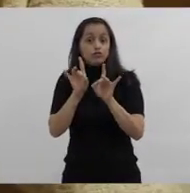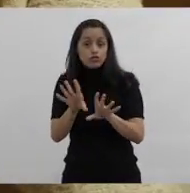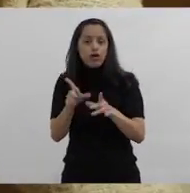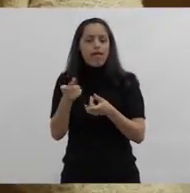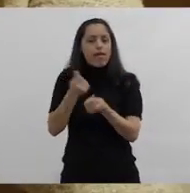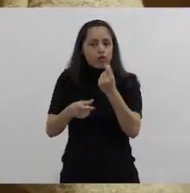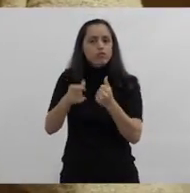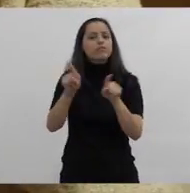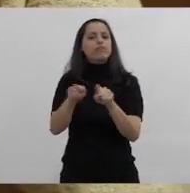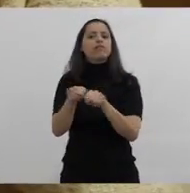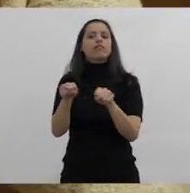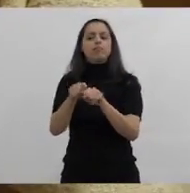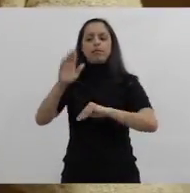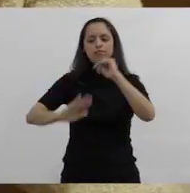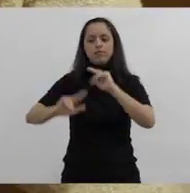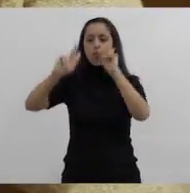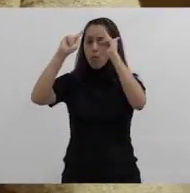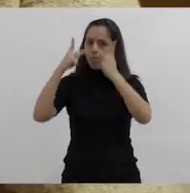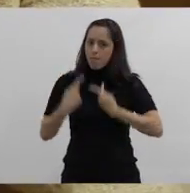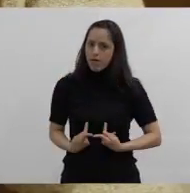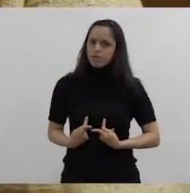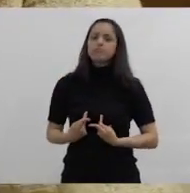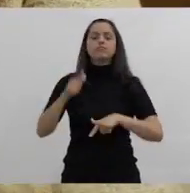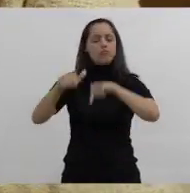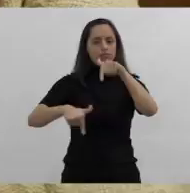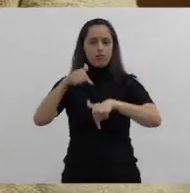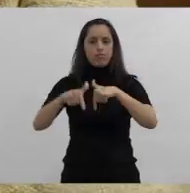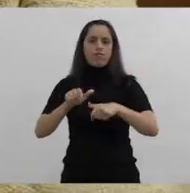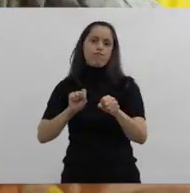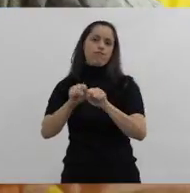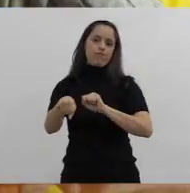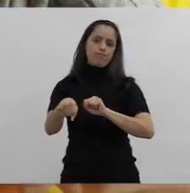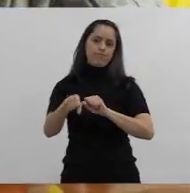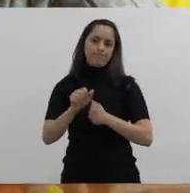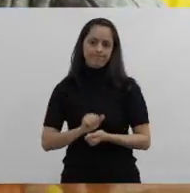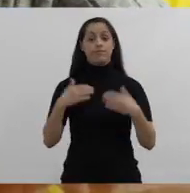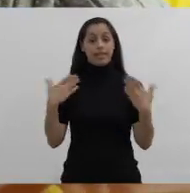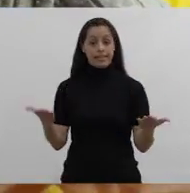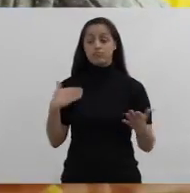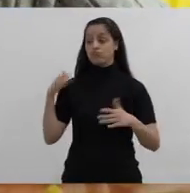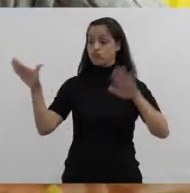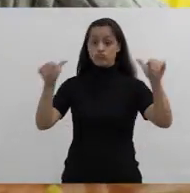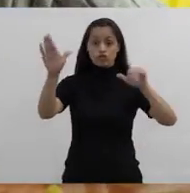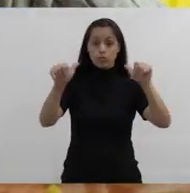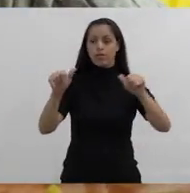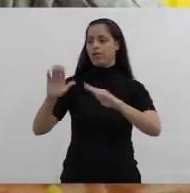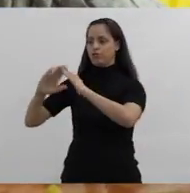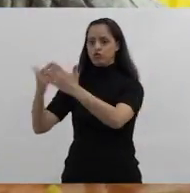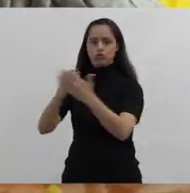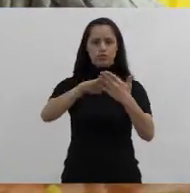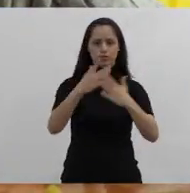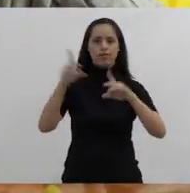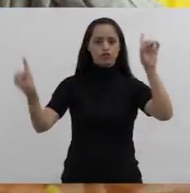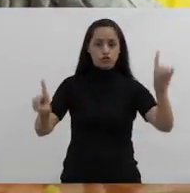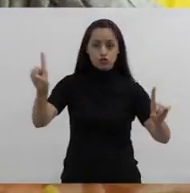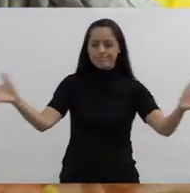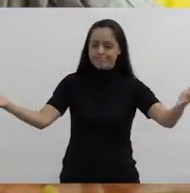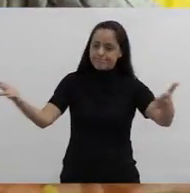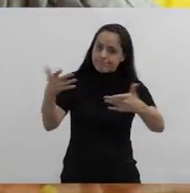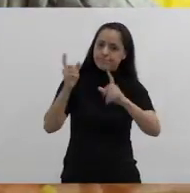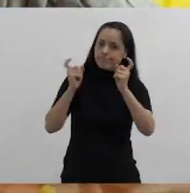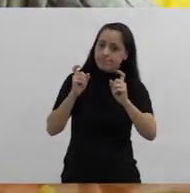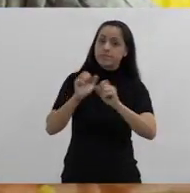debería invertirse no solo económica, sino humanamente. Ahí me puedo encontrar con todos los directivos de la